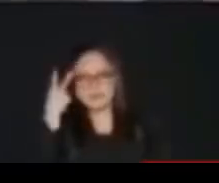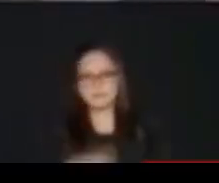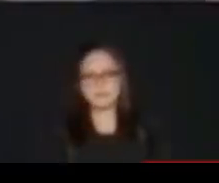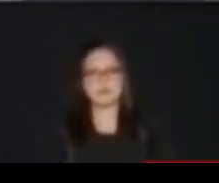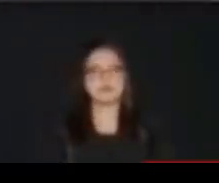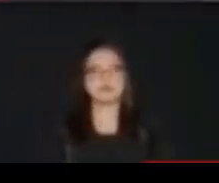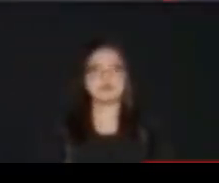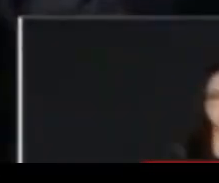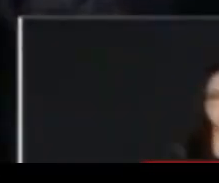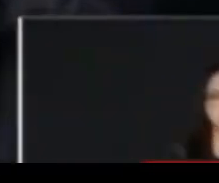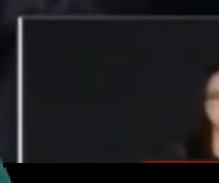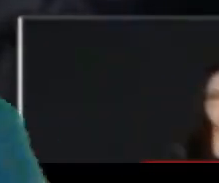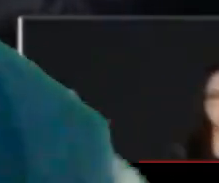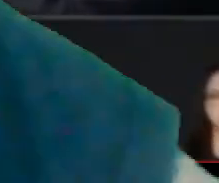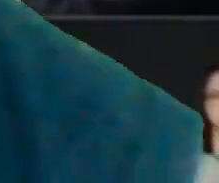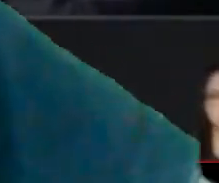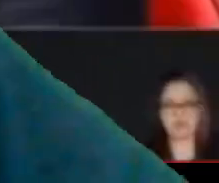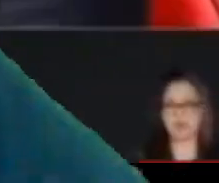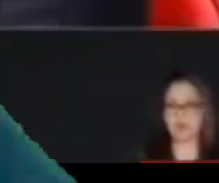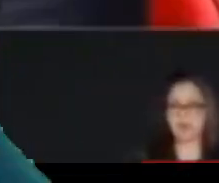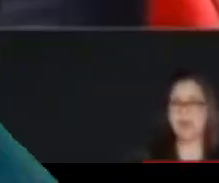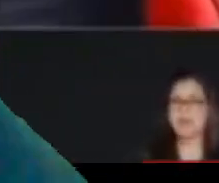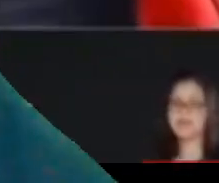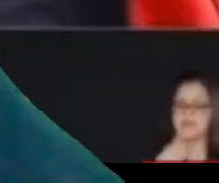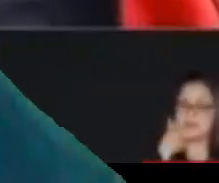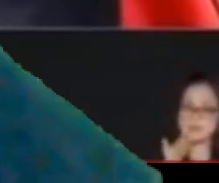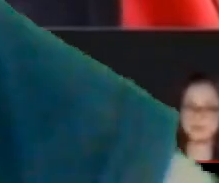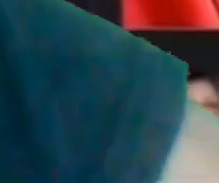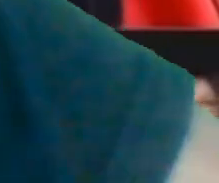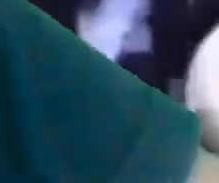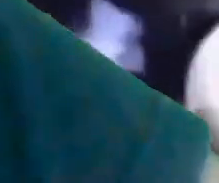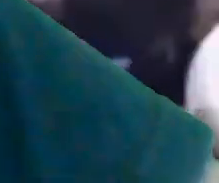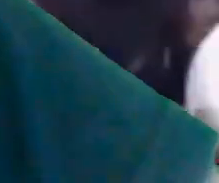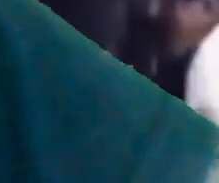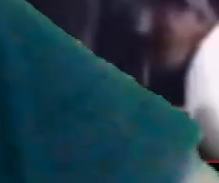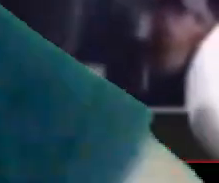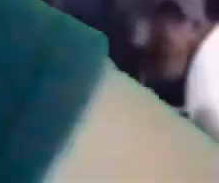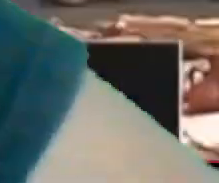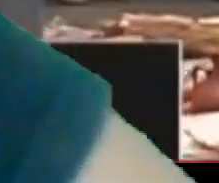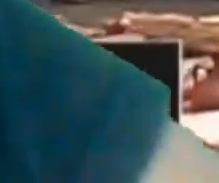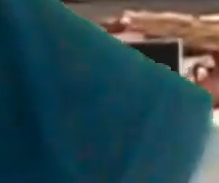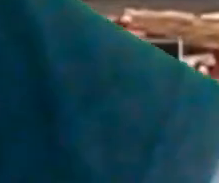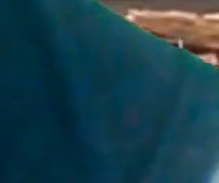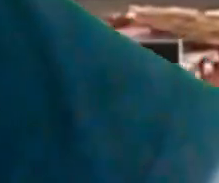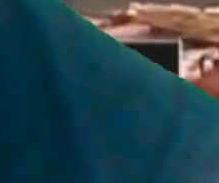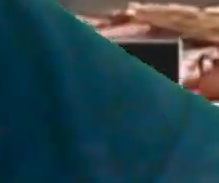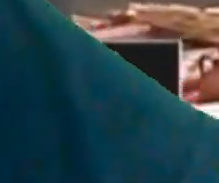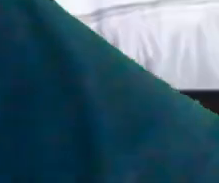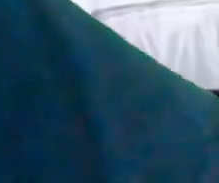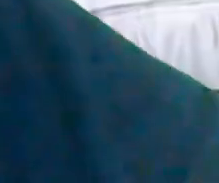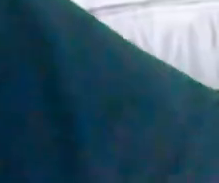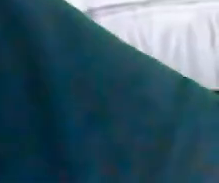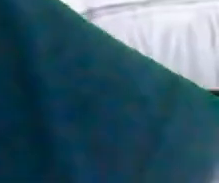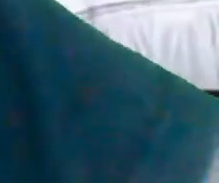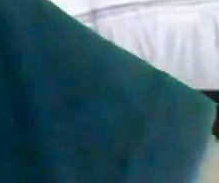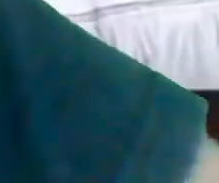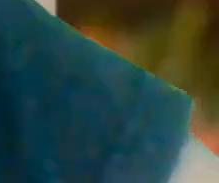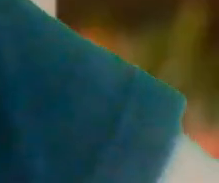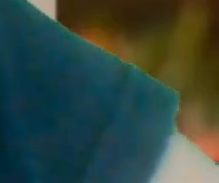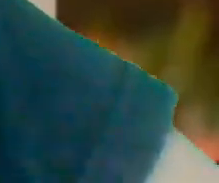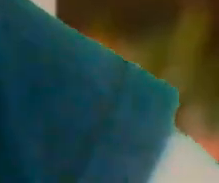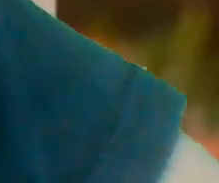más. Hace mucho que México dejó de producir, hasta donde yo sé,